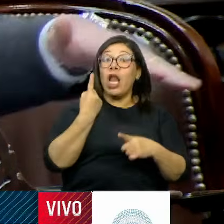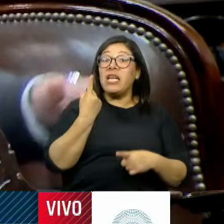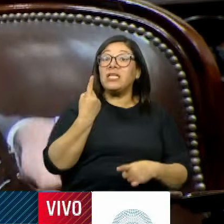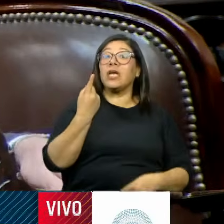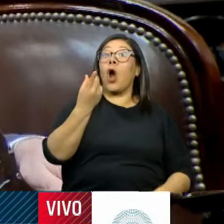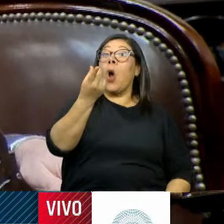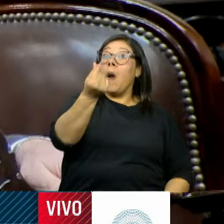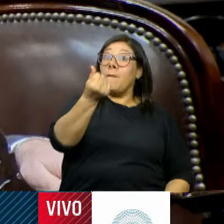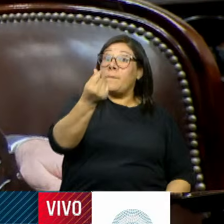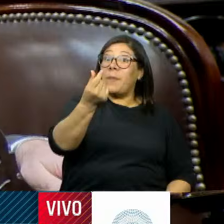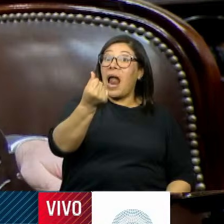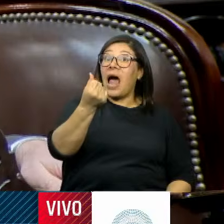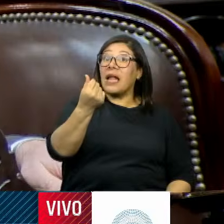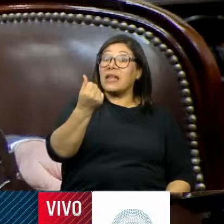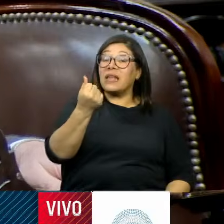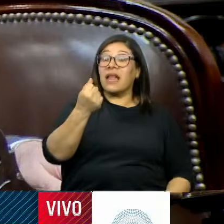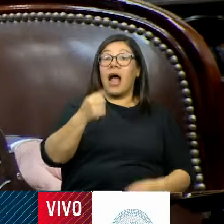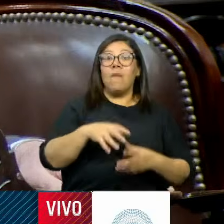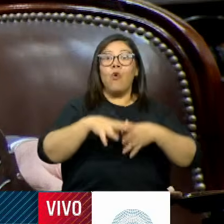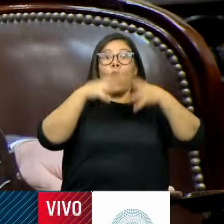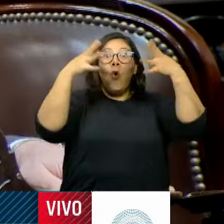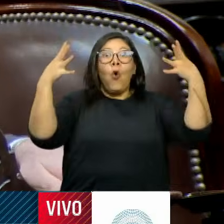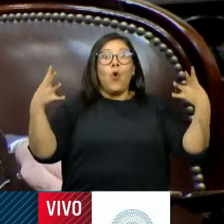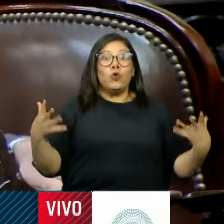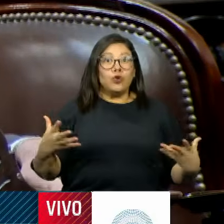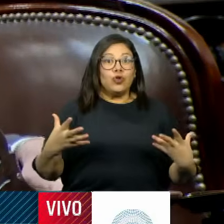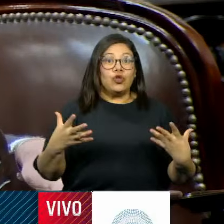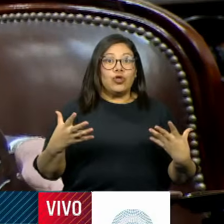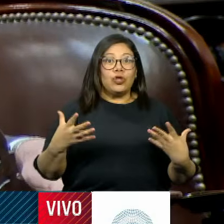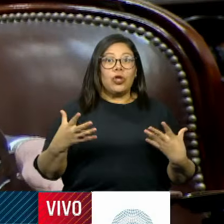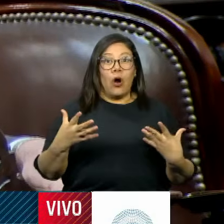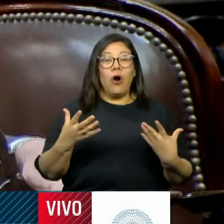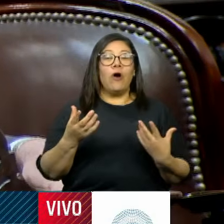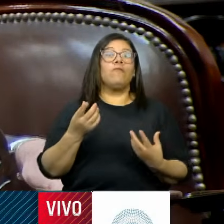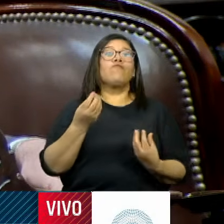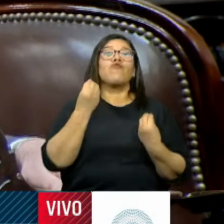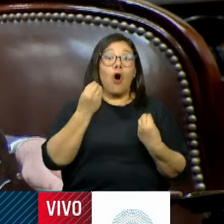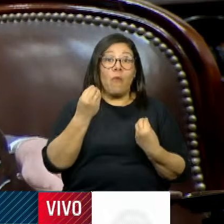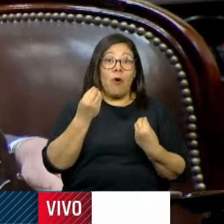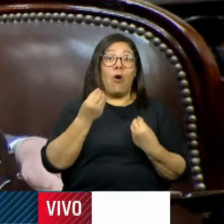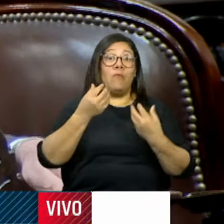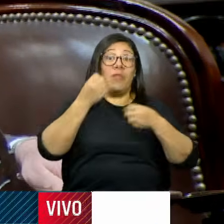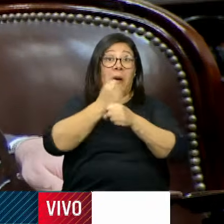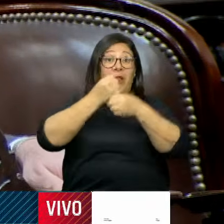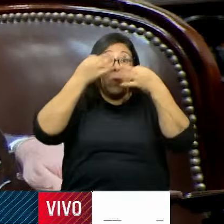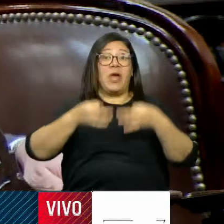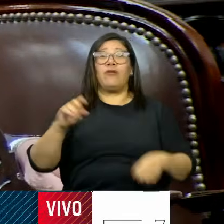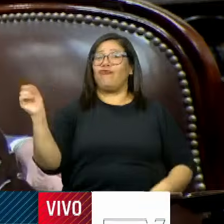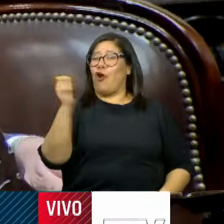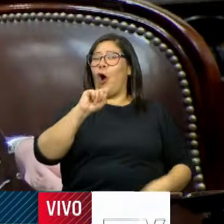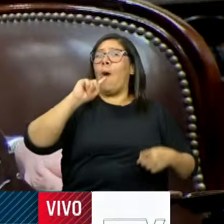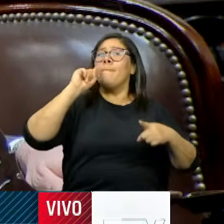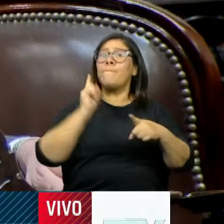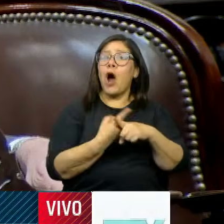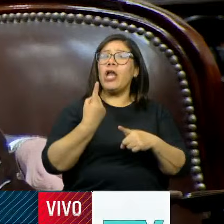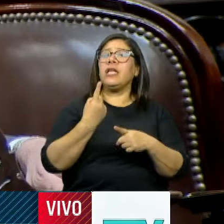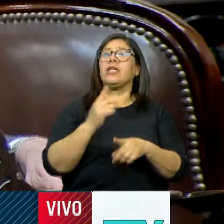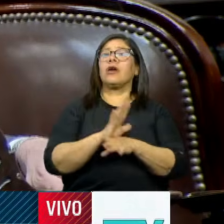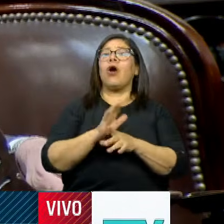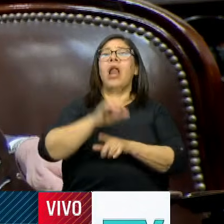tapa dólares con las remeras. Un político no se hace una fuente. Un político no deja al pueblo de